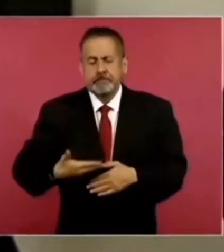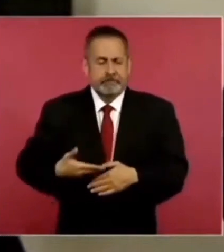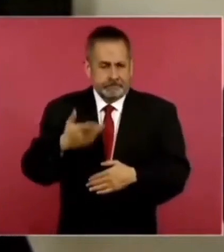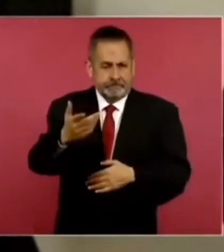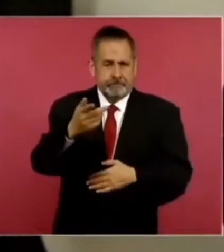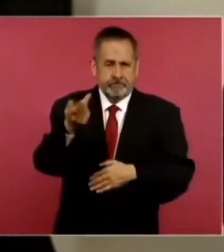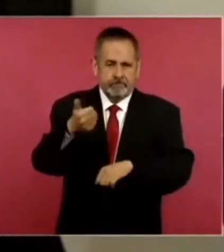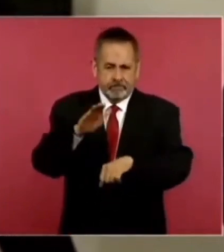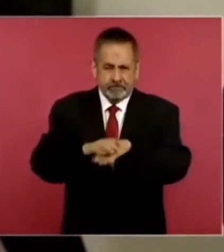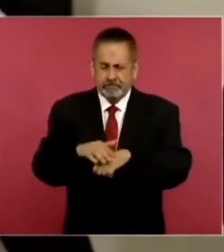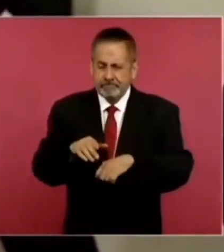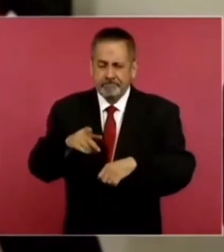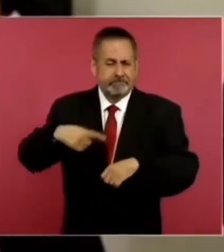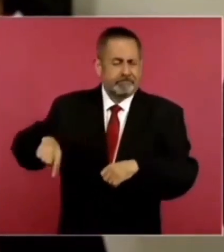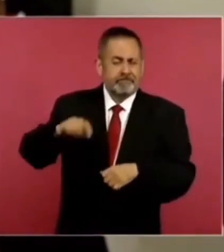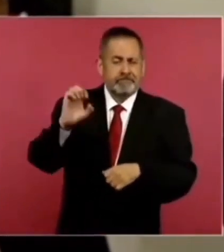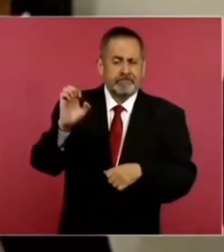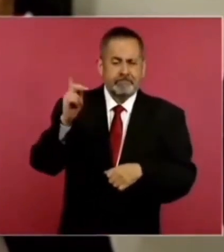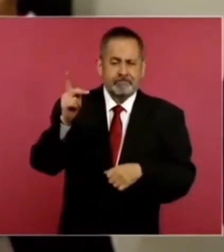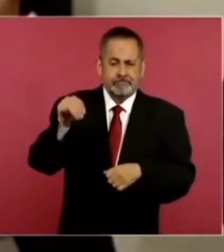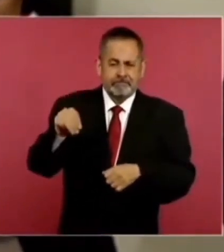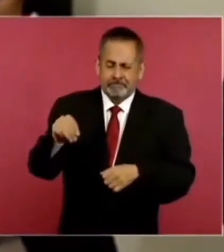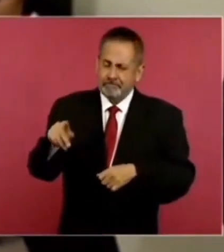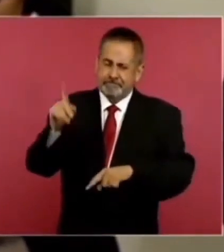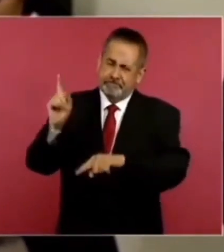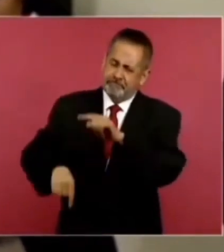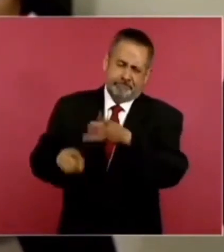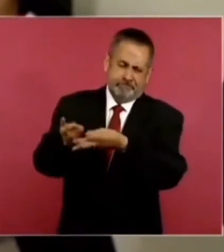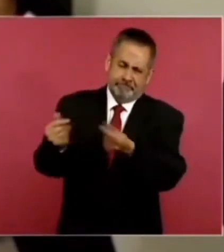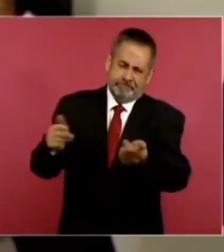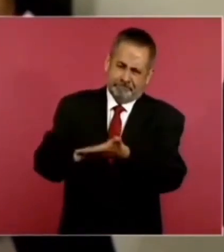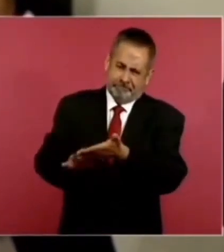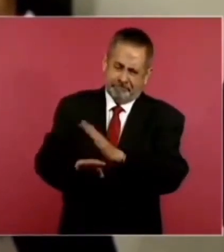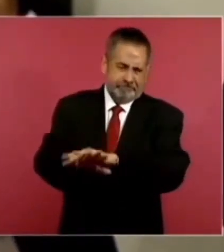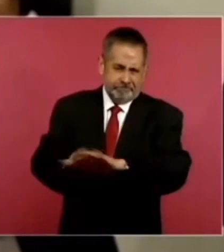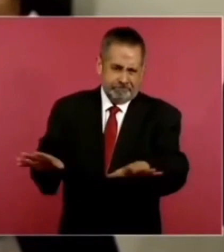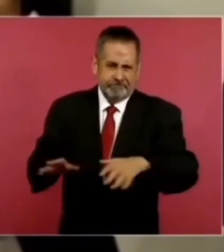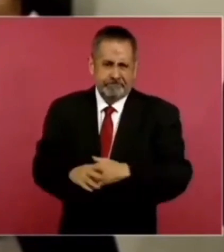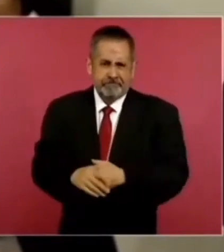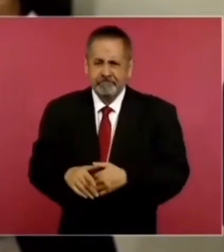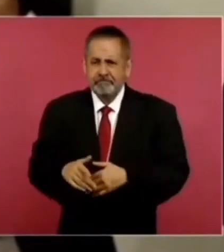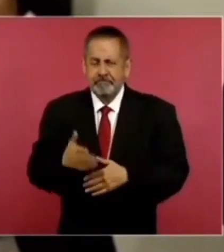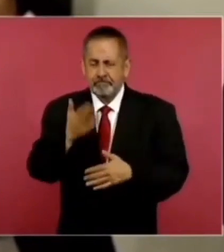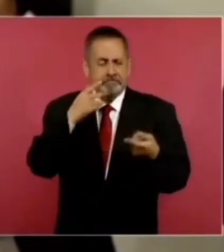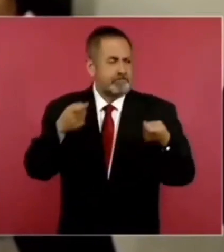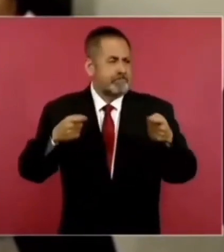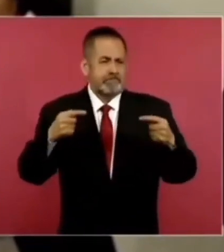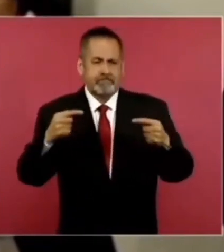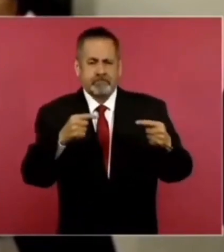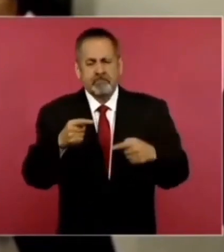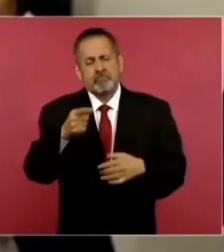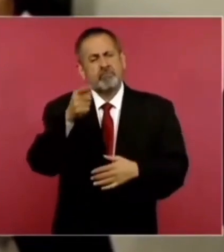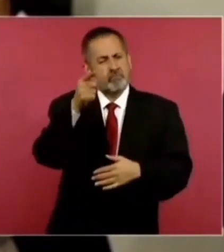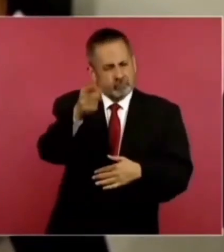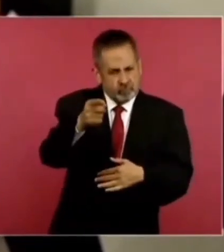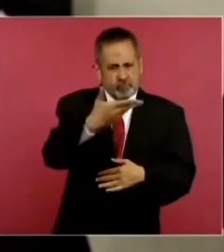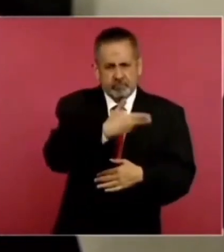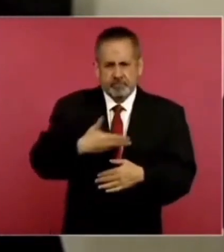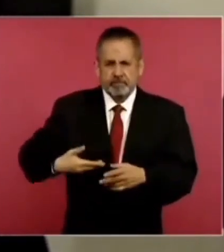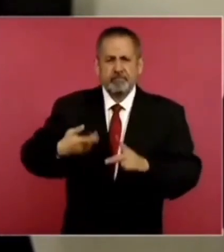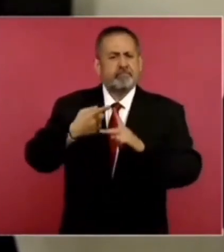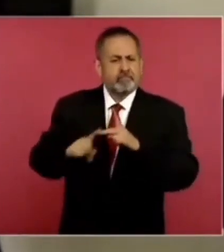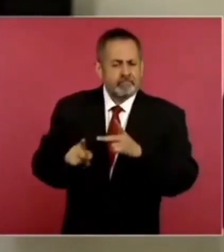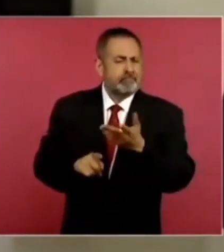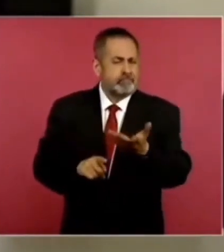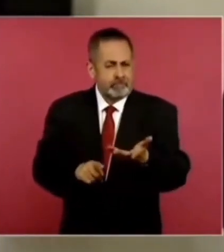decidió disolver el Estado Mayor Presidencial. Se hablaba de que en ese entonces había falta de equilibrios. Cuando usted llegó al gobierno